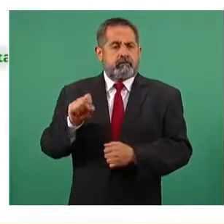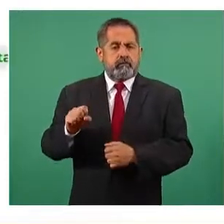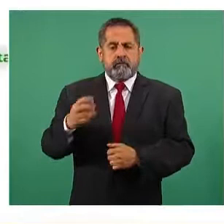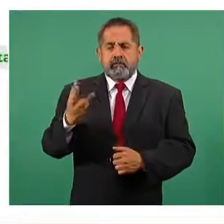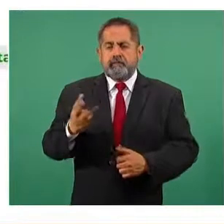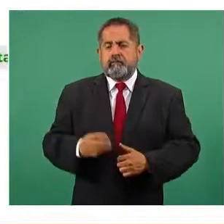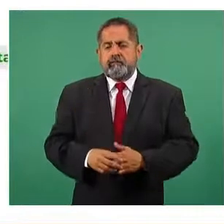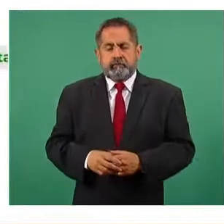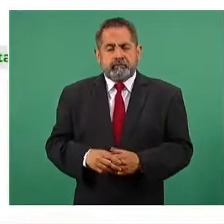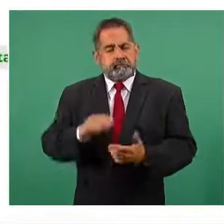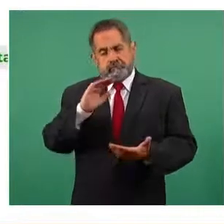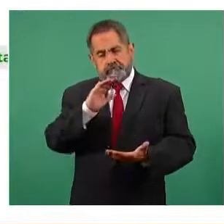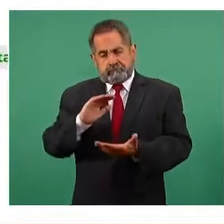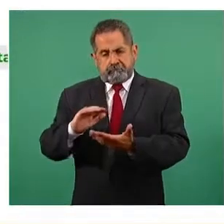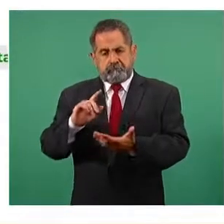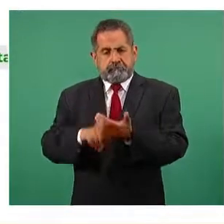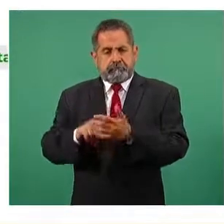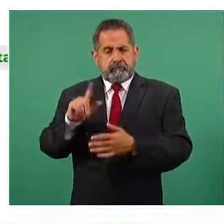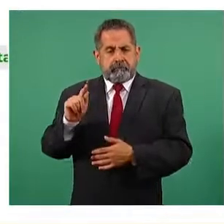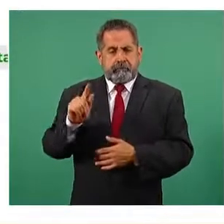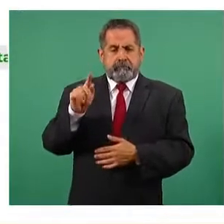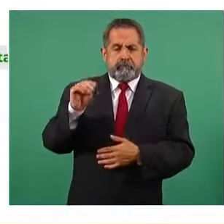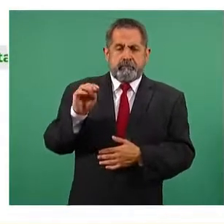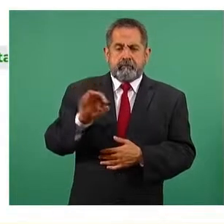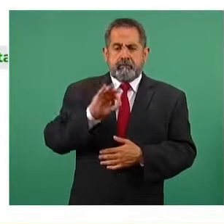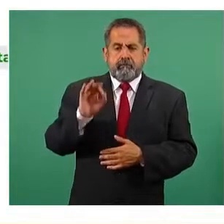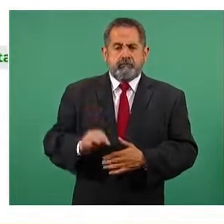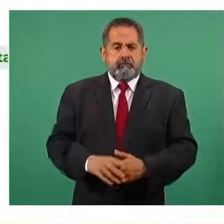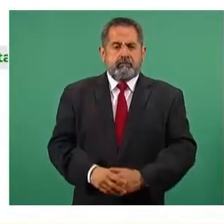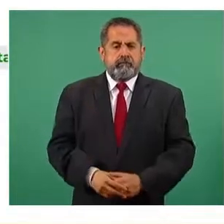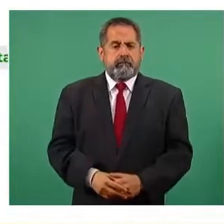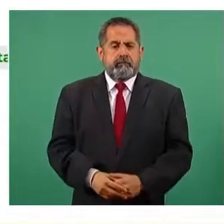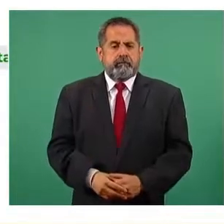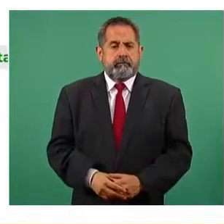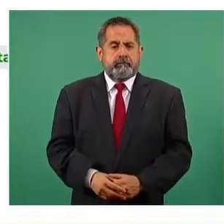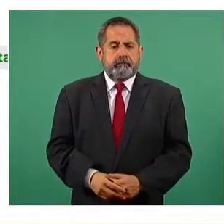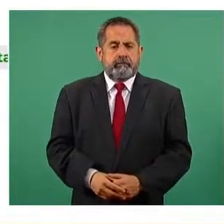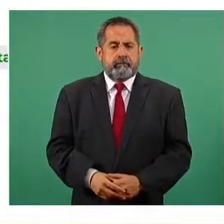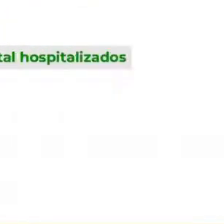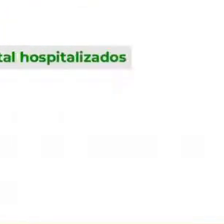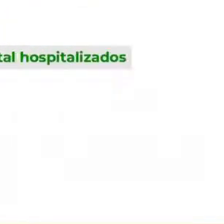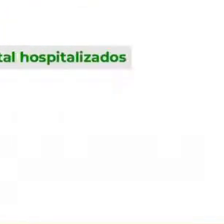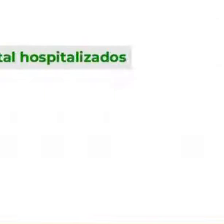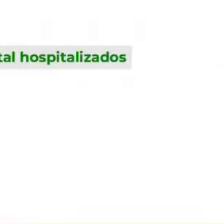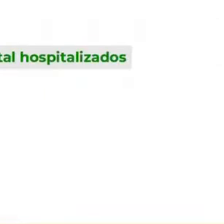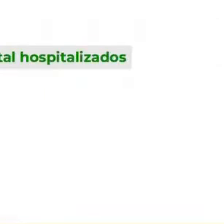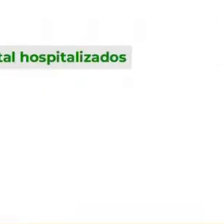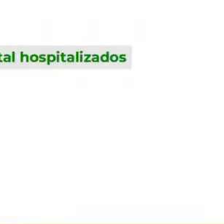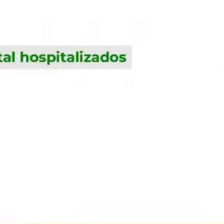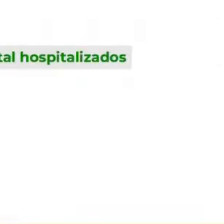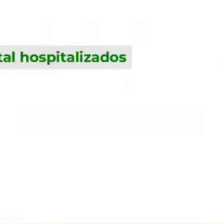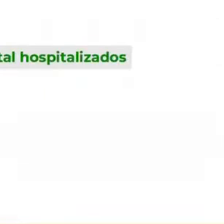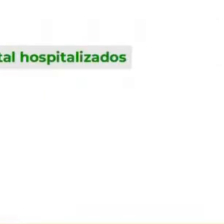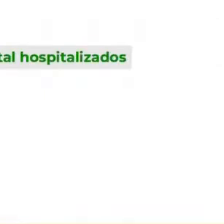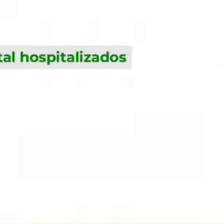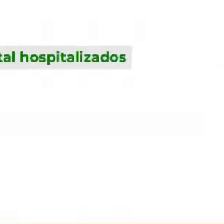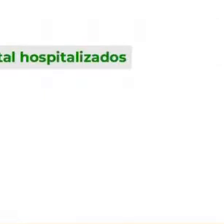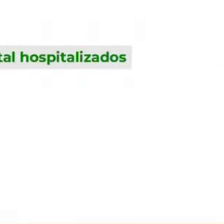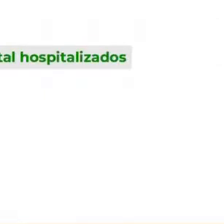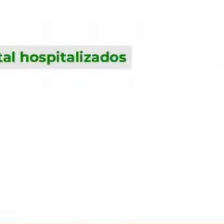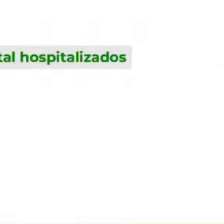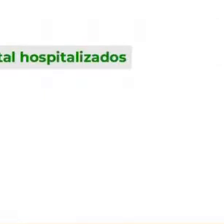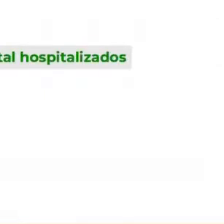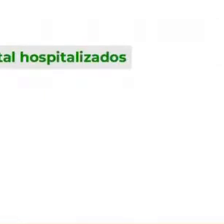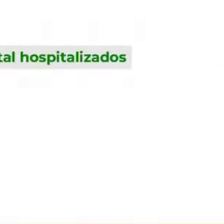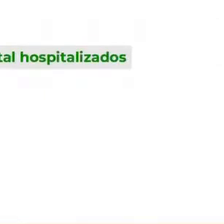5.663, reducción del 79%. 14 semanas consecutivas de reducción en prácticamente todo